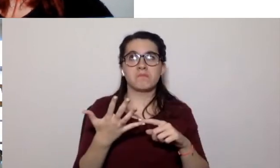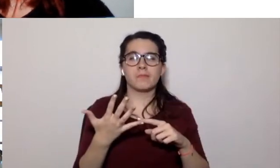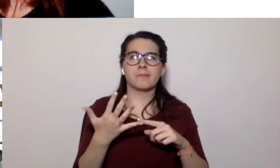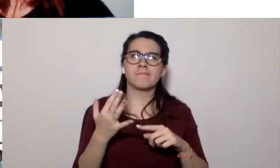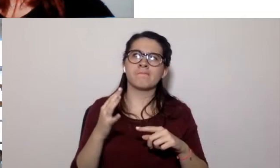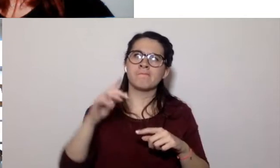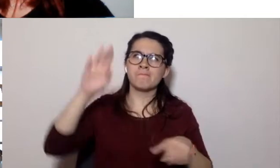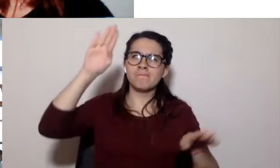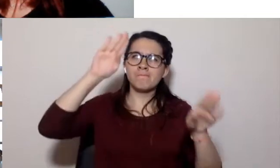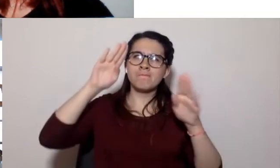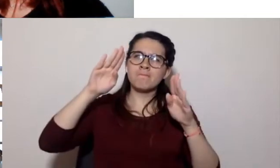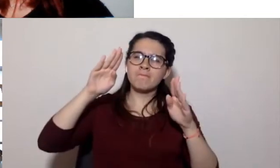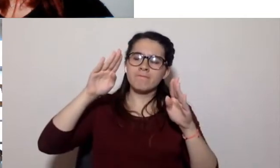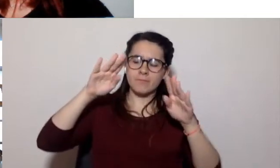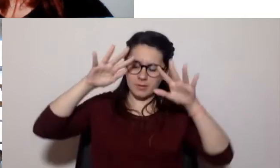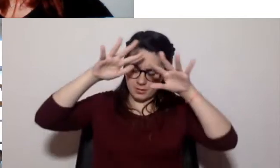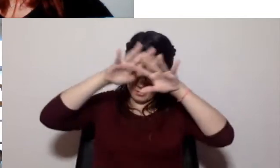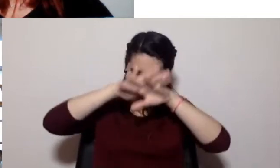¿Puedo,